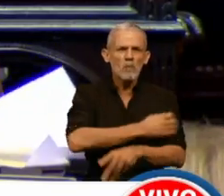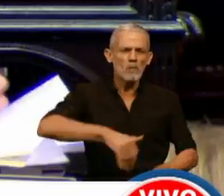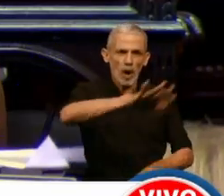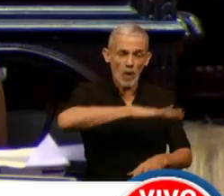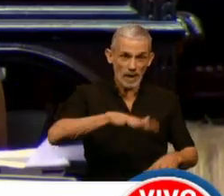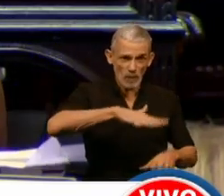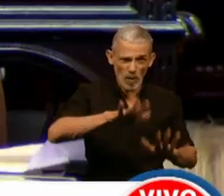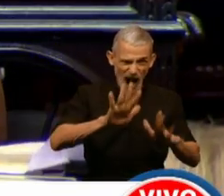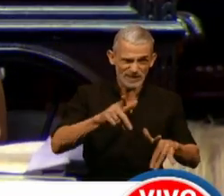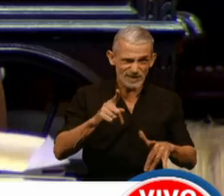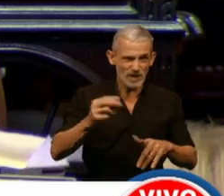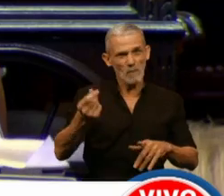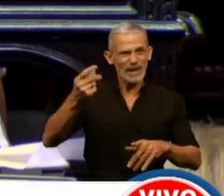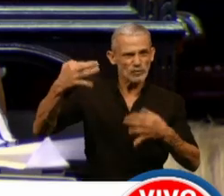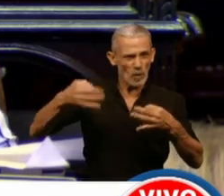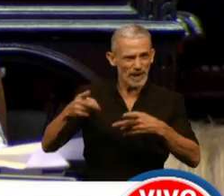pueblo